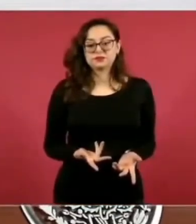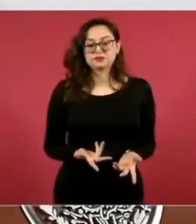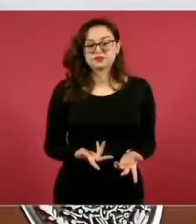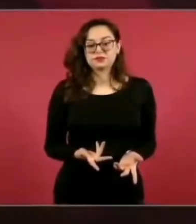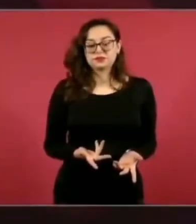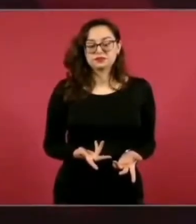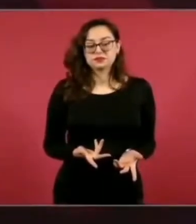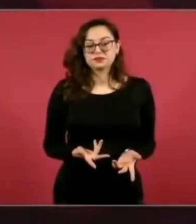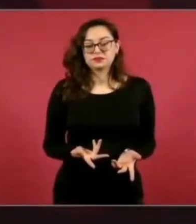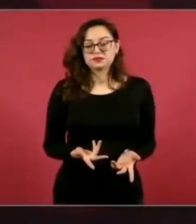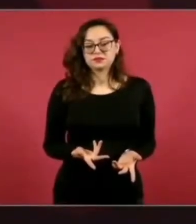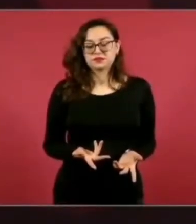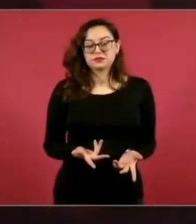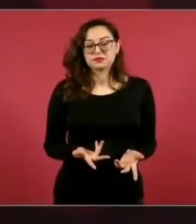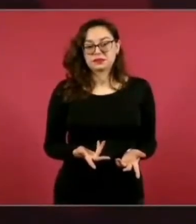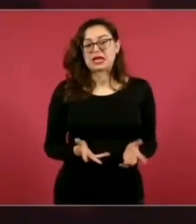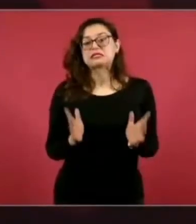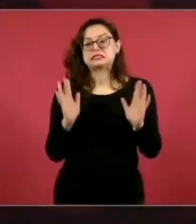que es oficial,